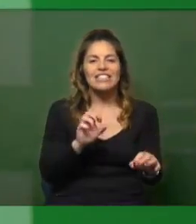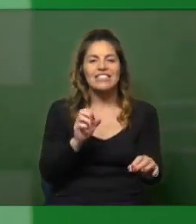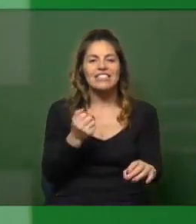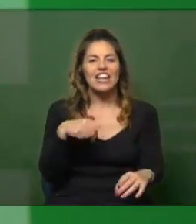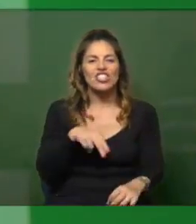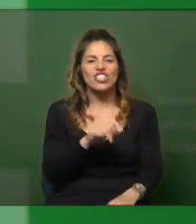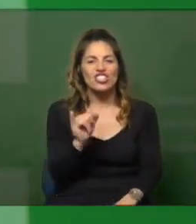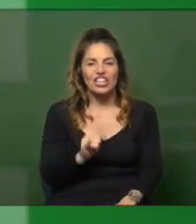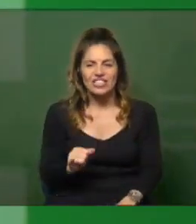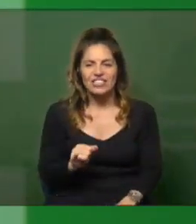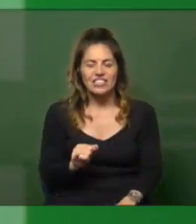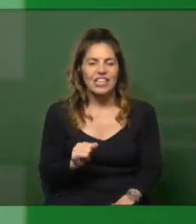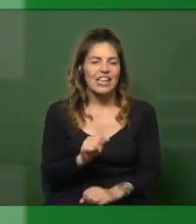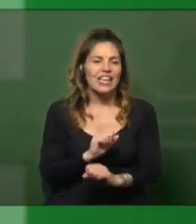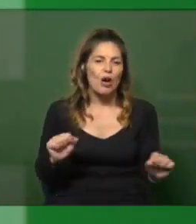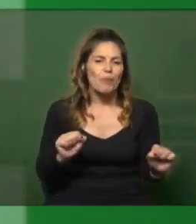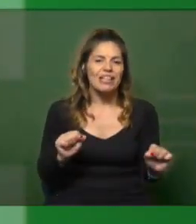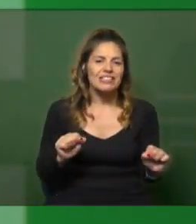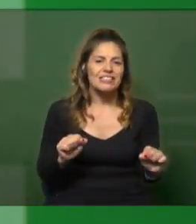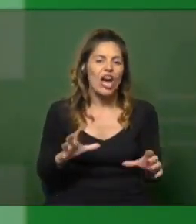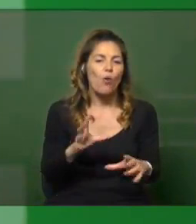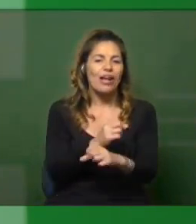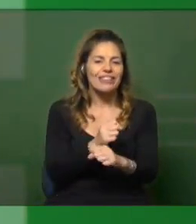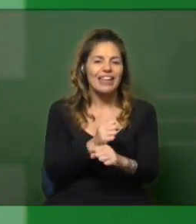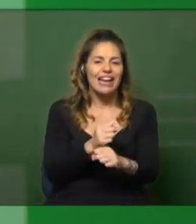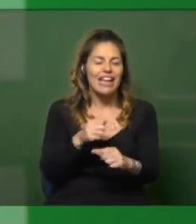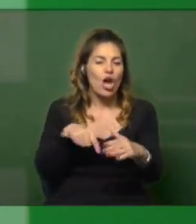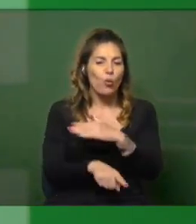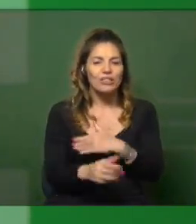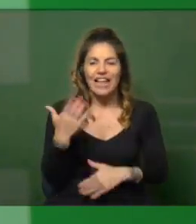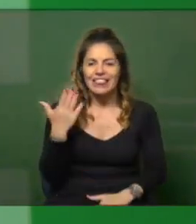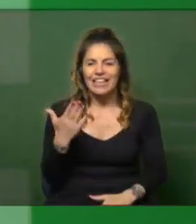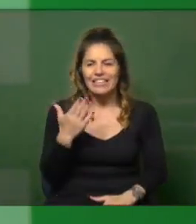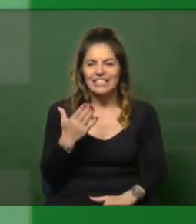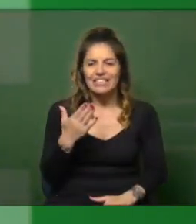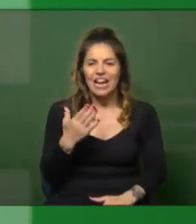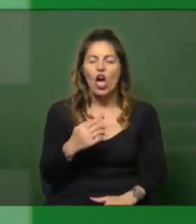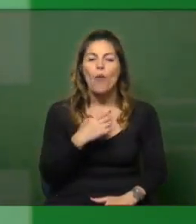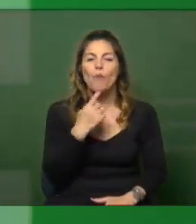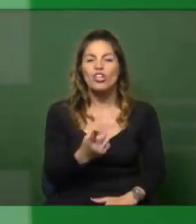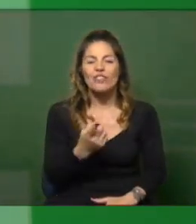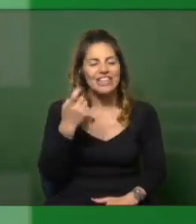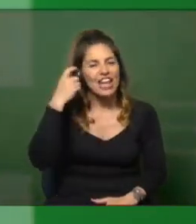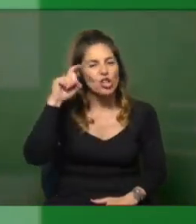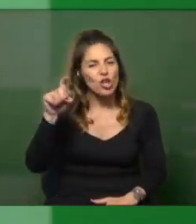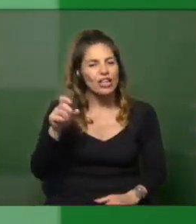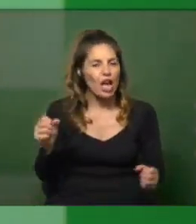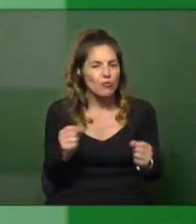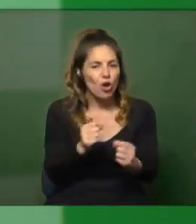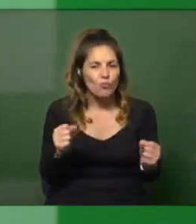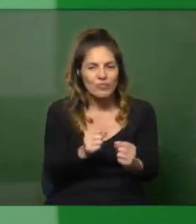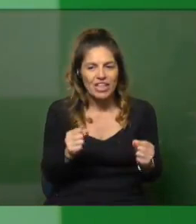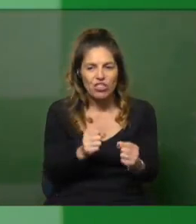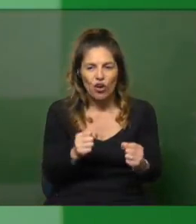decía incapaz de resistir el embate de la ultraderecha sucumbe por flaqueza por debilidad ideológica Y por miedo se